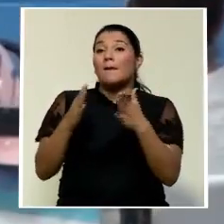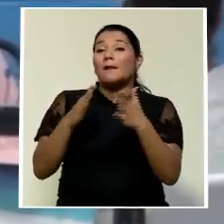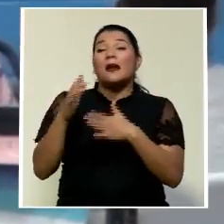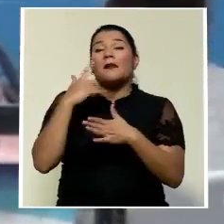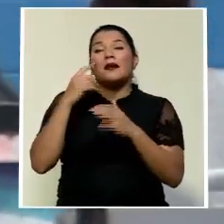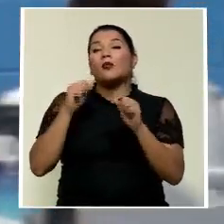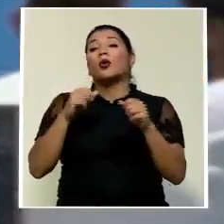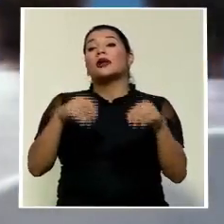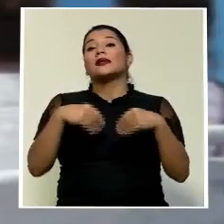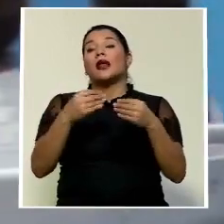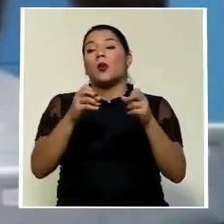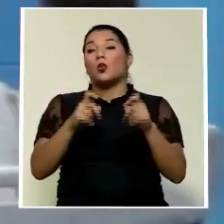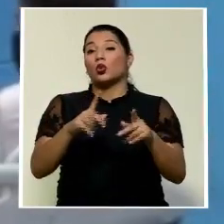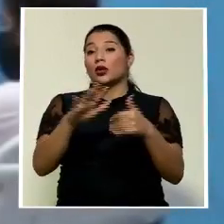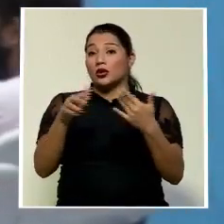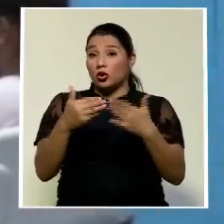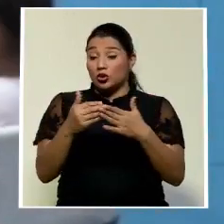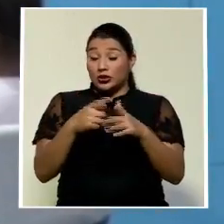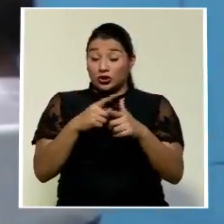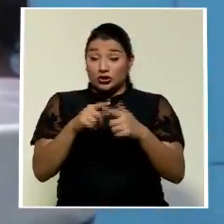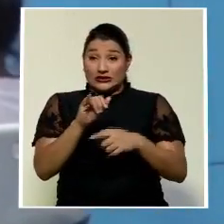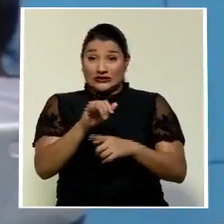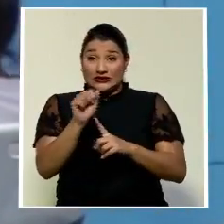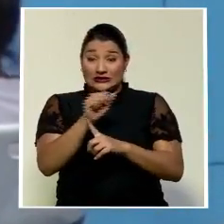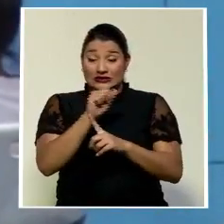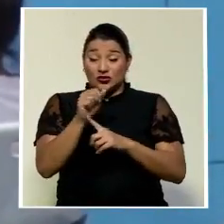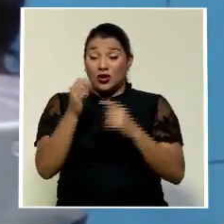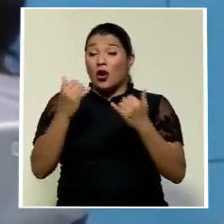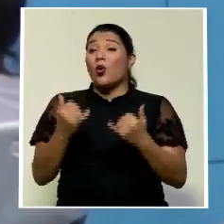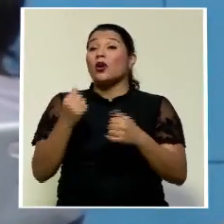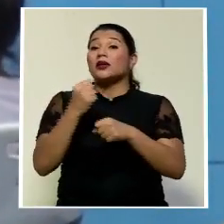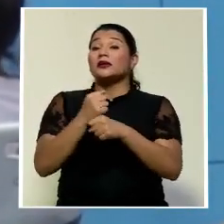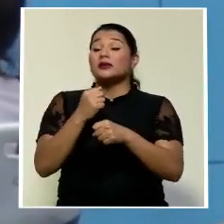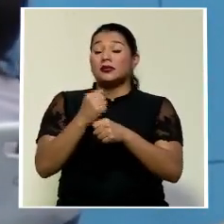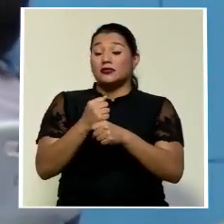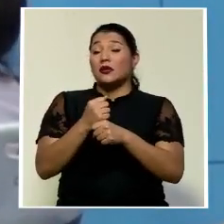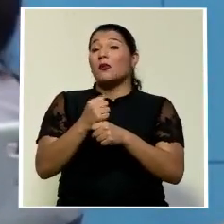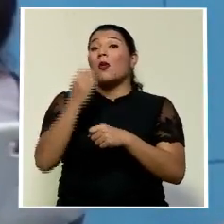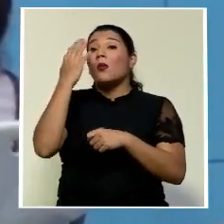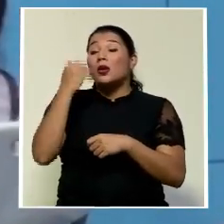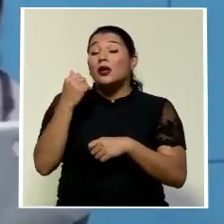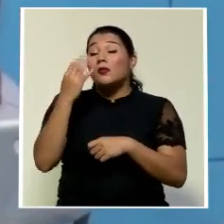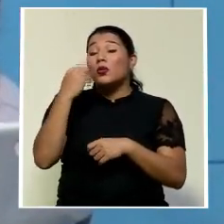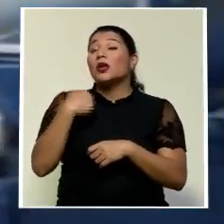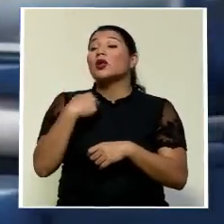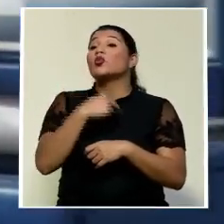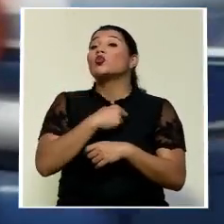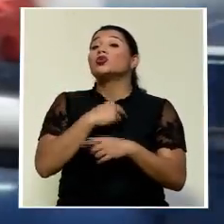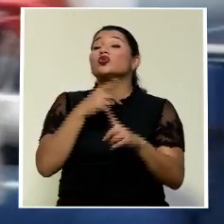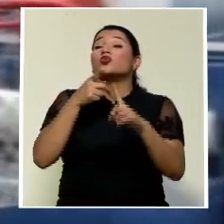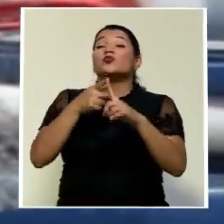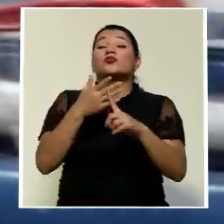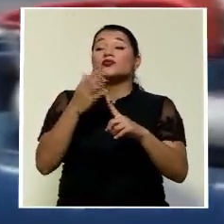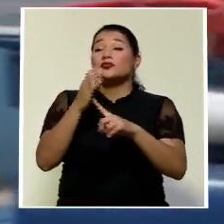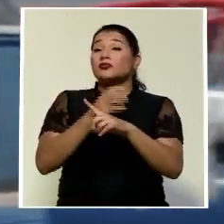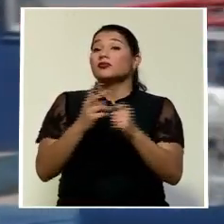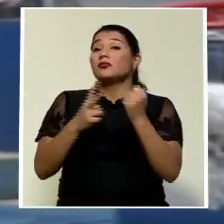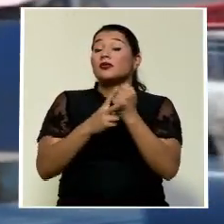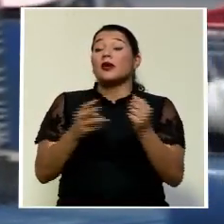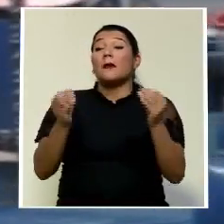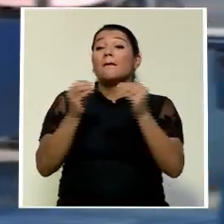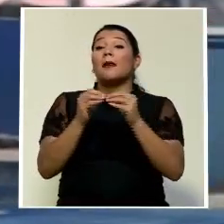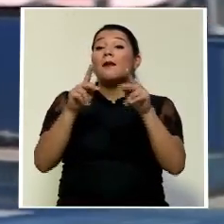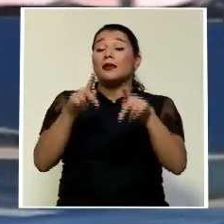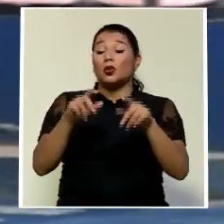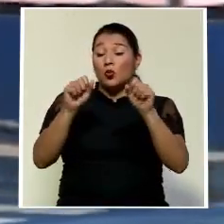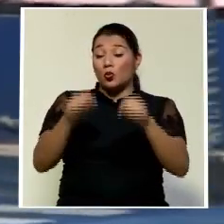la oportunidad a todos. Así que esta es la situación que se está trabajando de lleno, porque la intención es que cada día sean más personas que